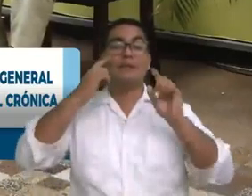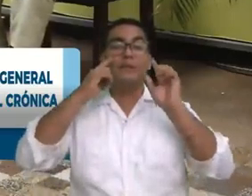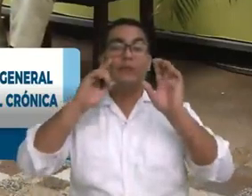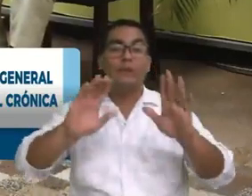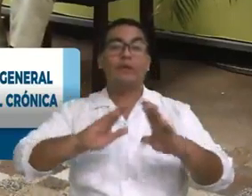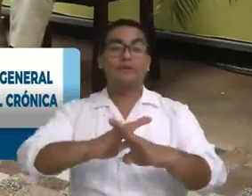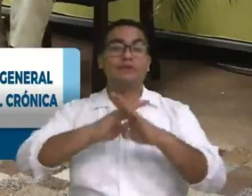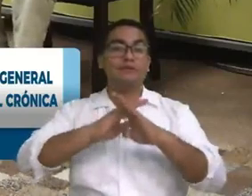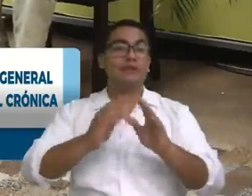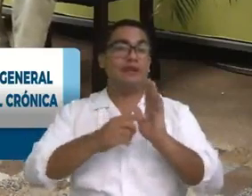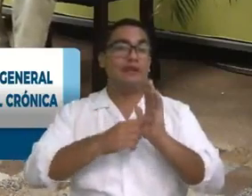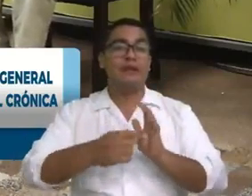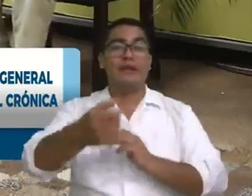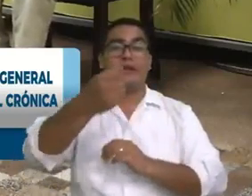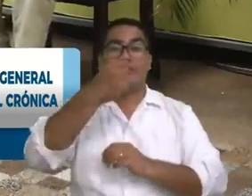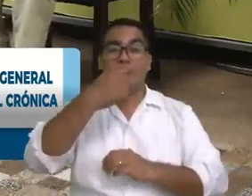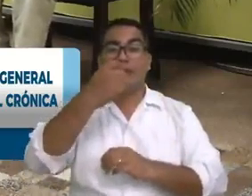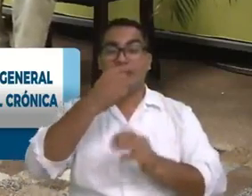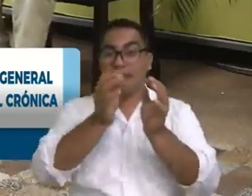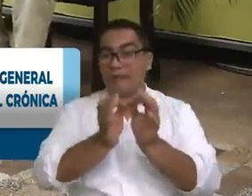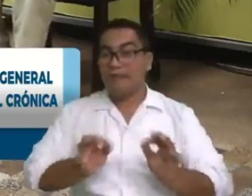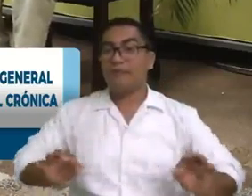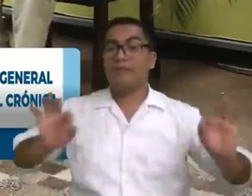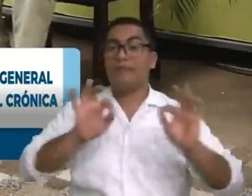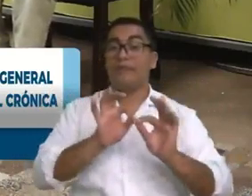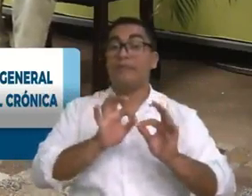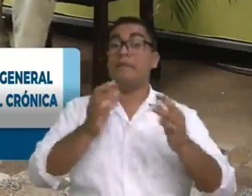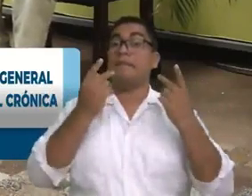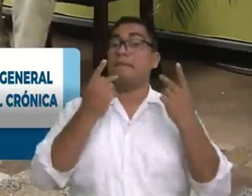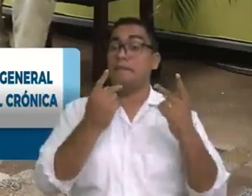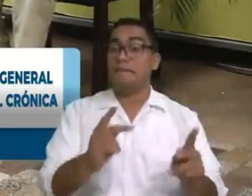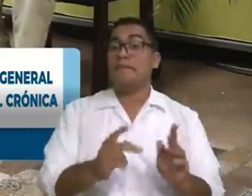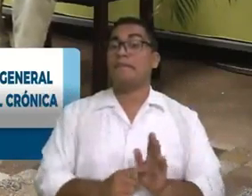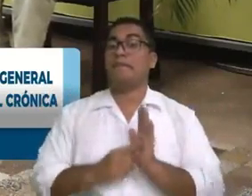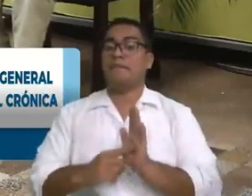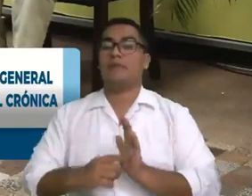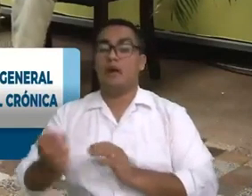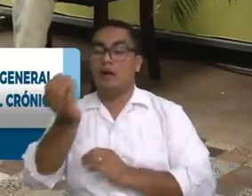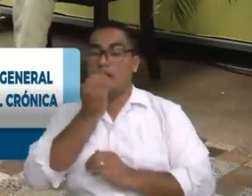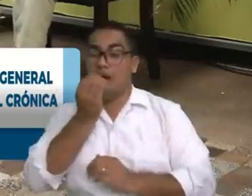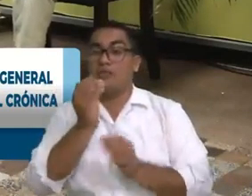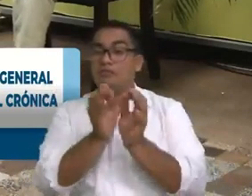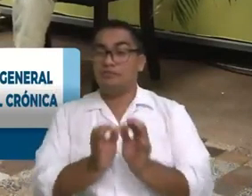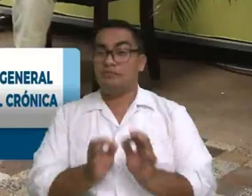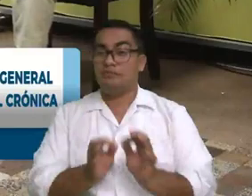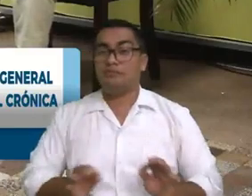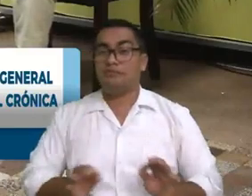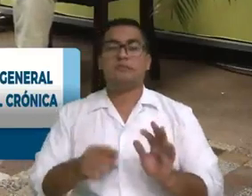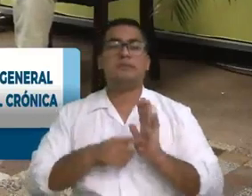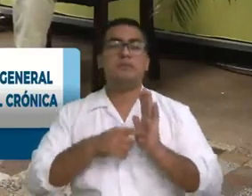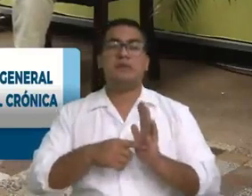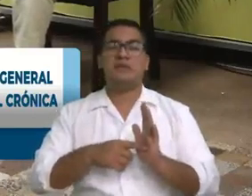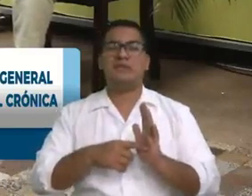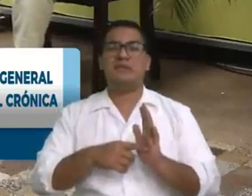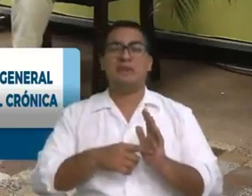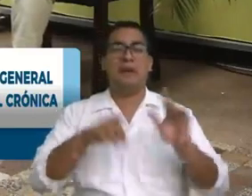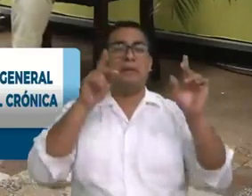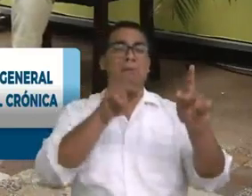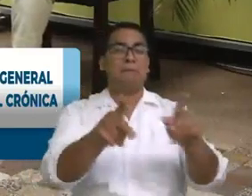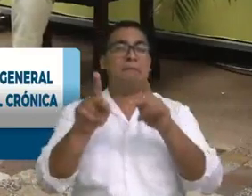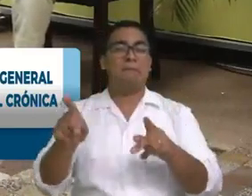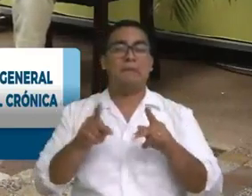el medicamento es importante, también el alimento, porque de nada sirve que el paciente esté